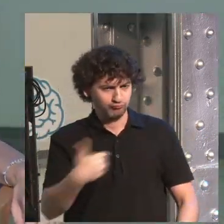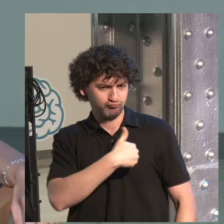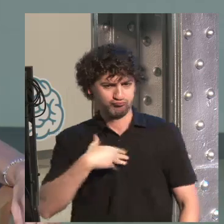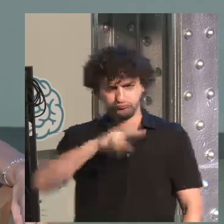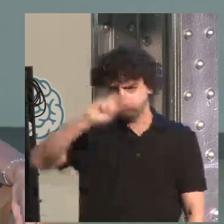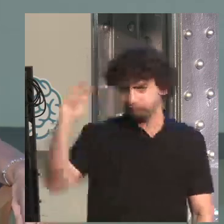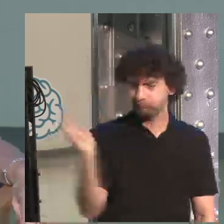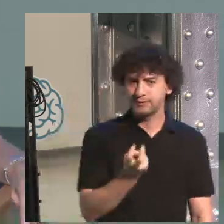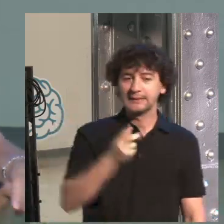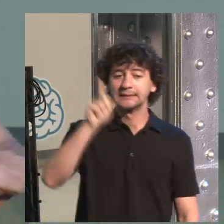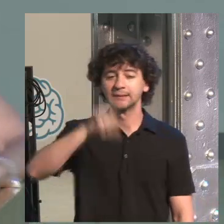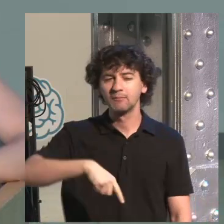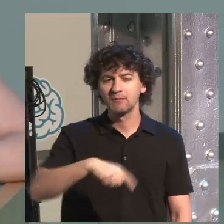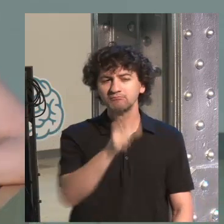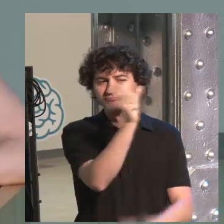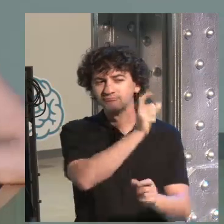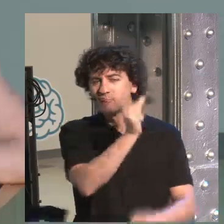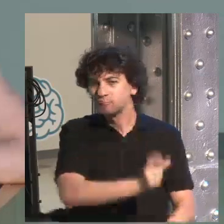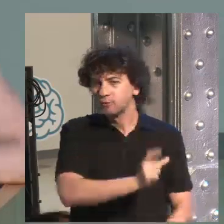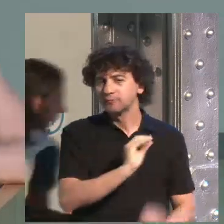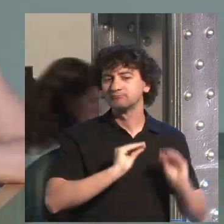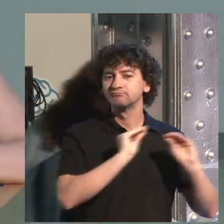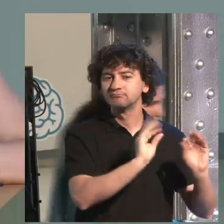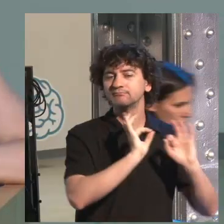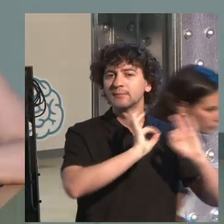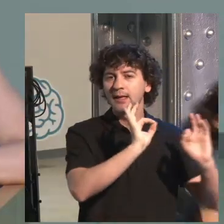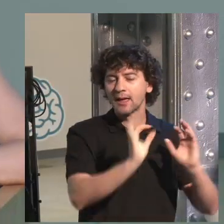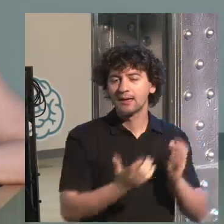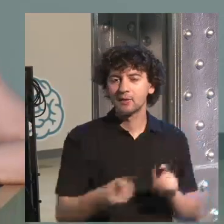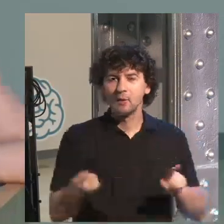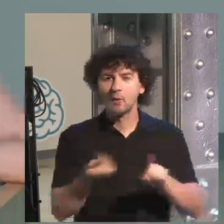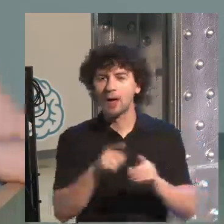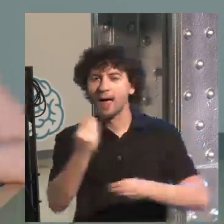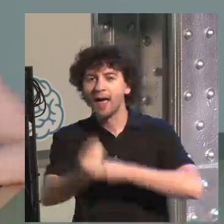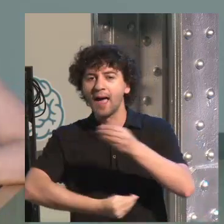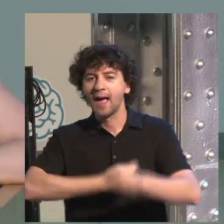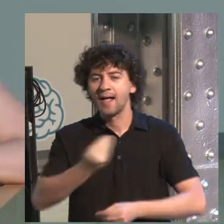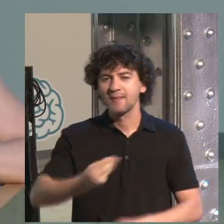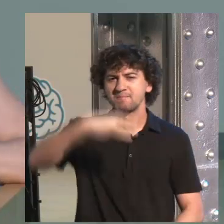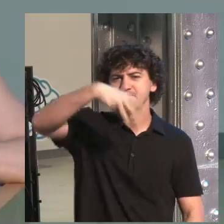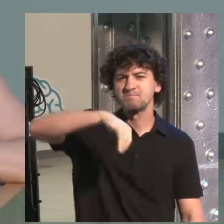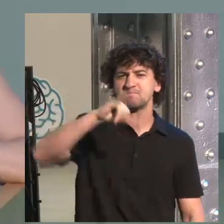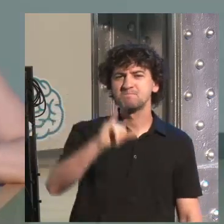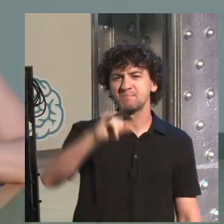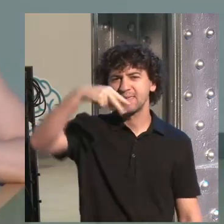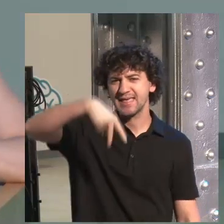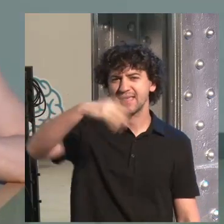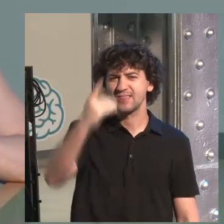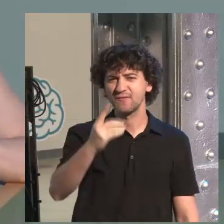alguien con quien vamos a hacer un ejercicio común de mindfulness, ¿no?